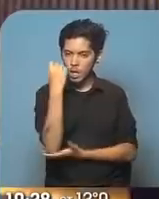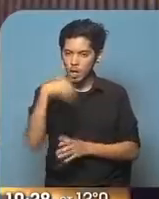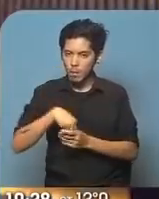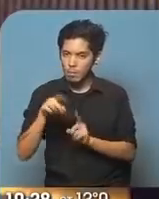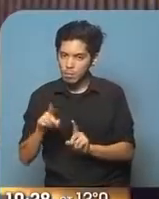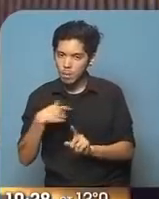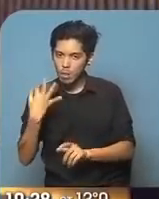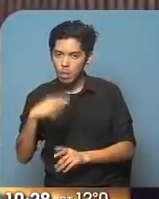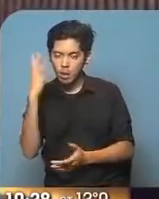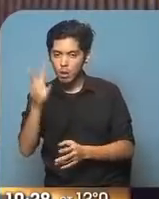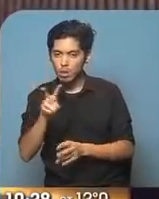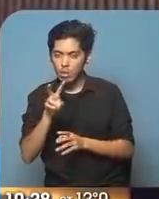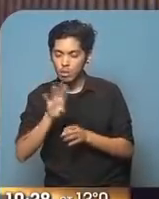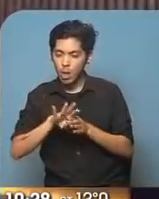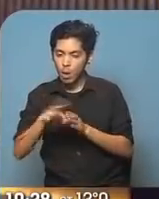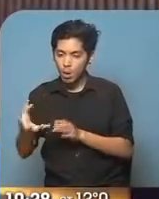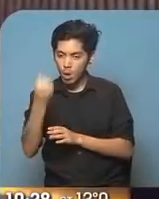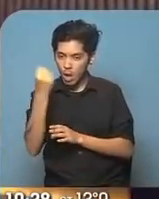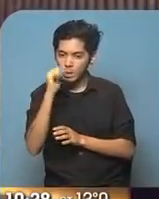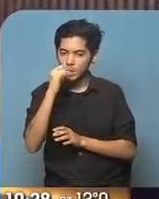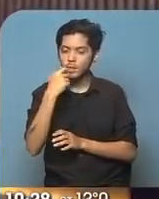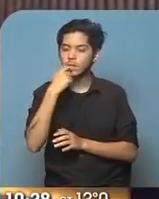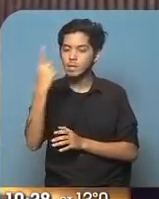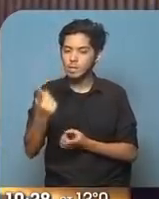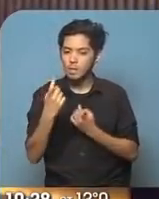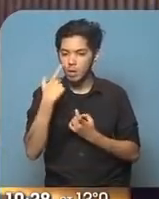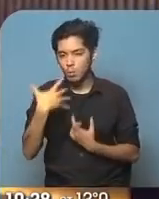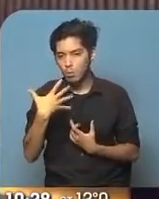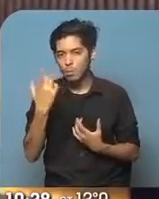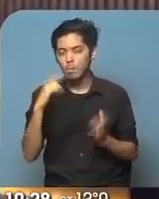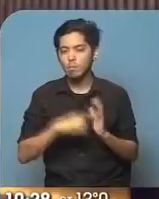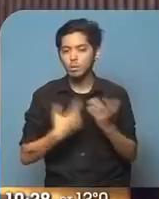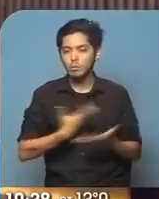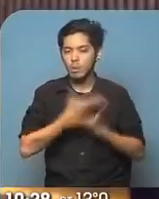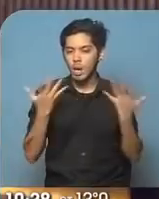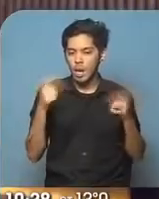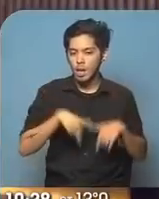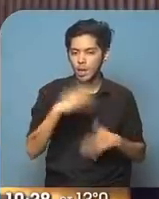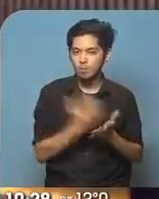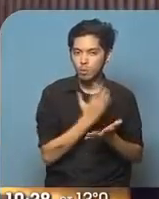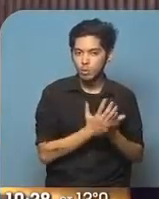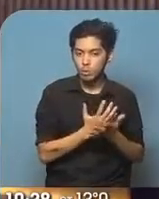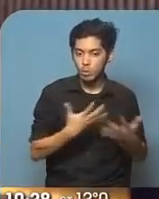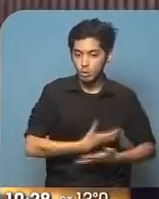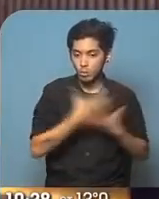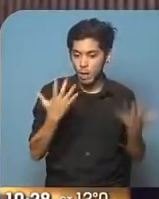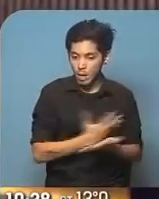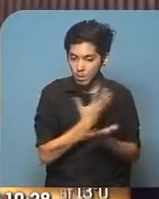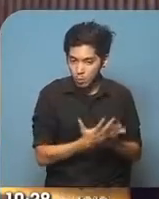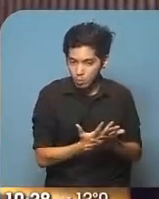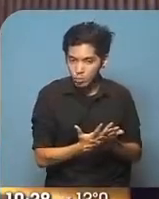tiene que tomar deudas y es necesario por supuesto pero tiene que ser para engrandecer el espacio productivo cuando uno en grande es el espacio productivo